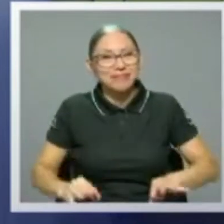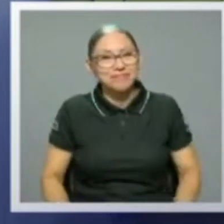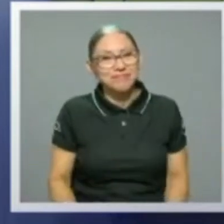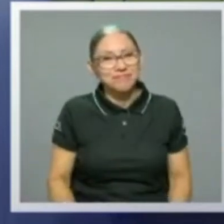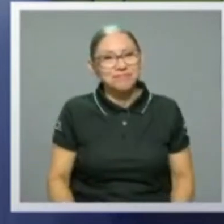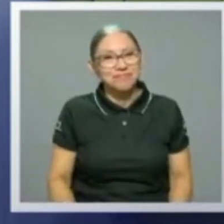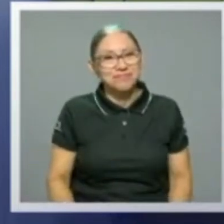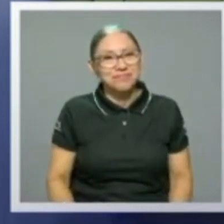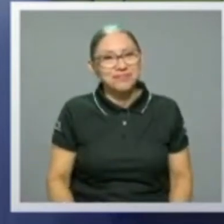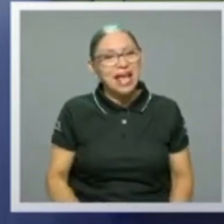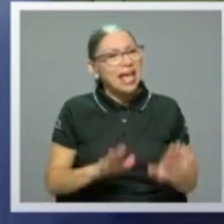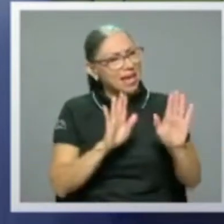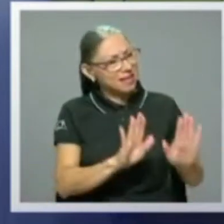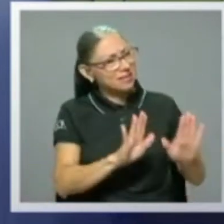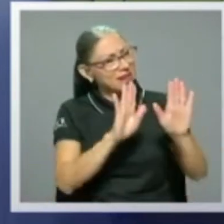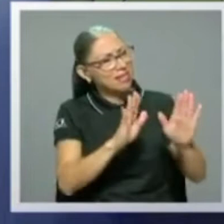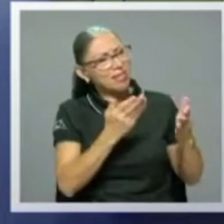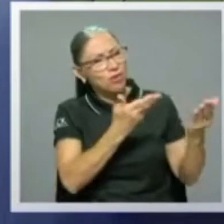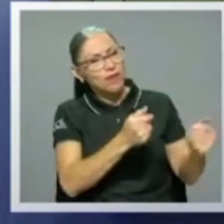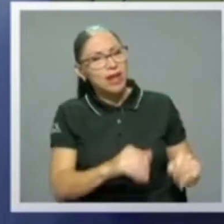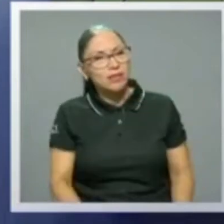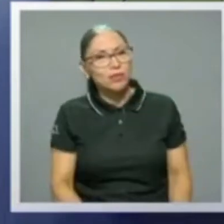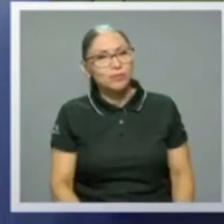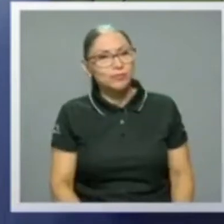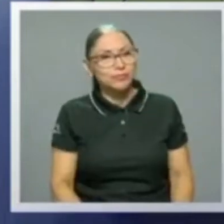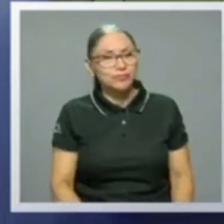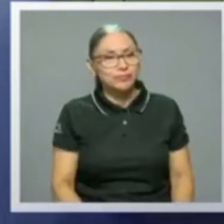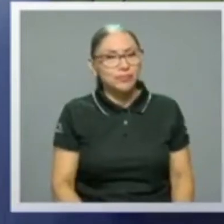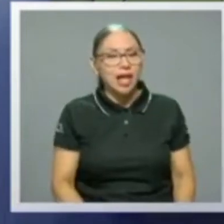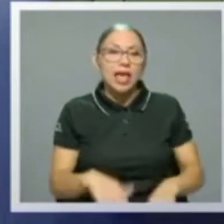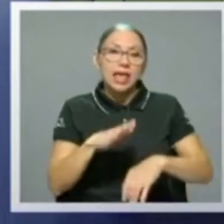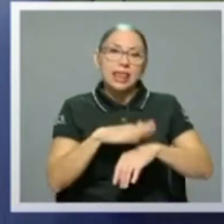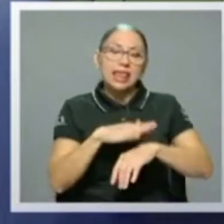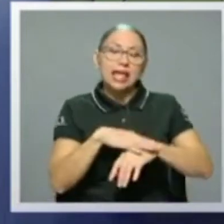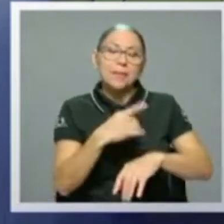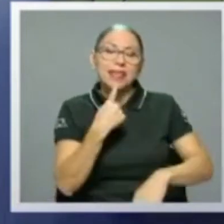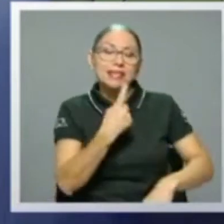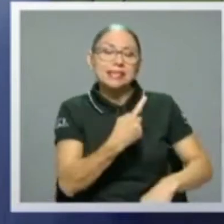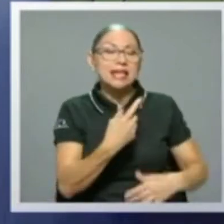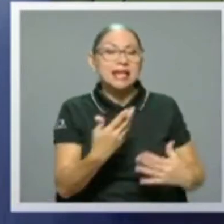Fernando. Y déjeme decirle que